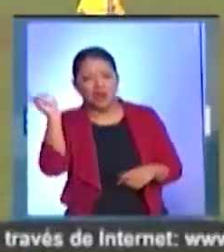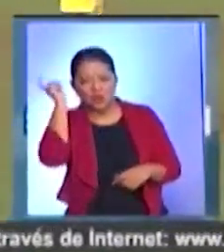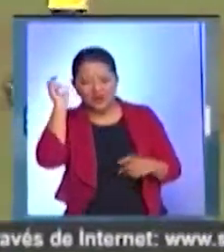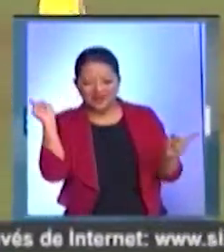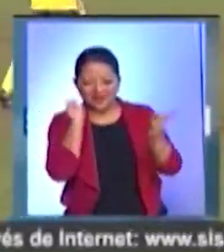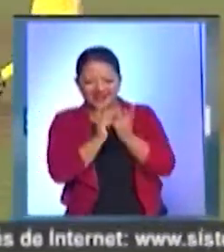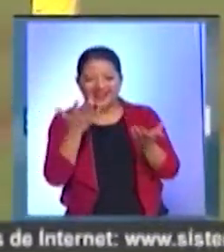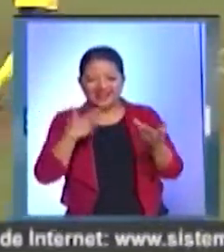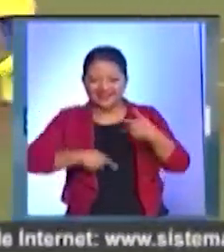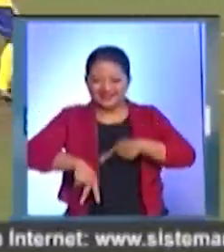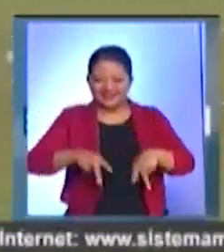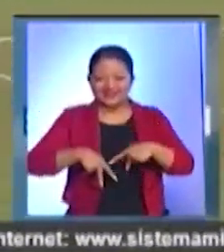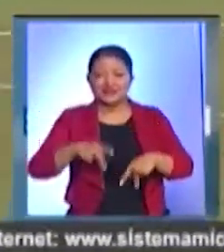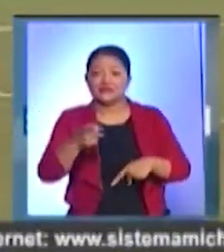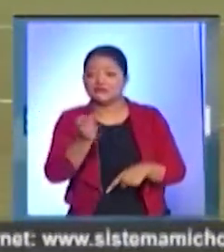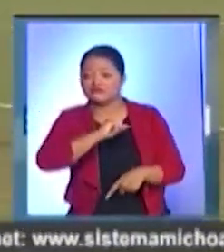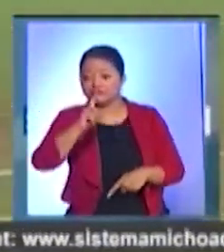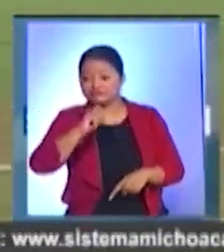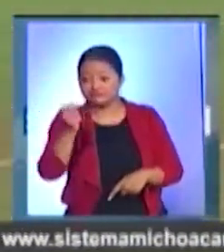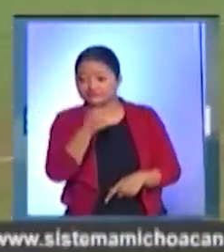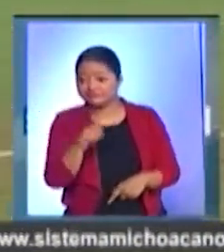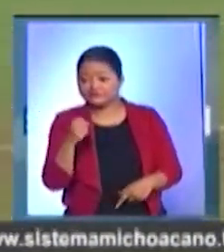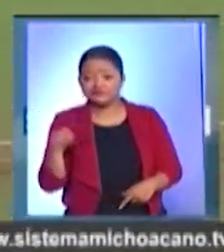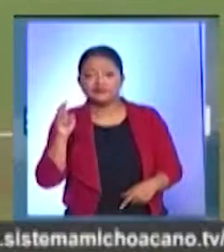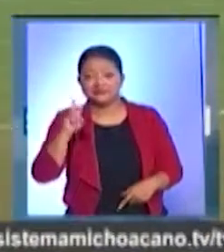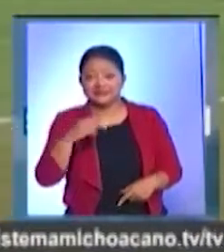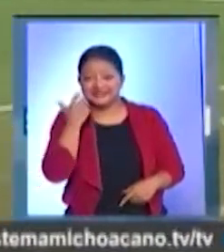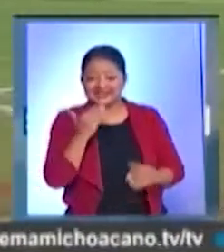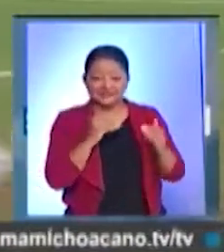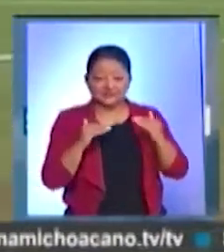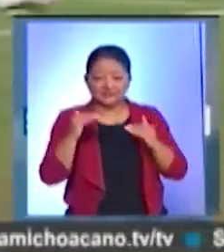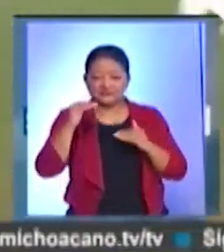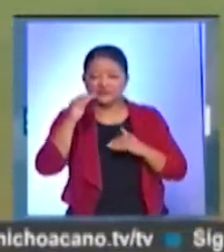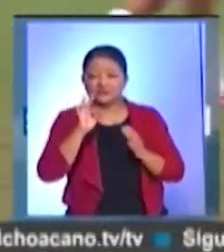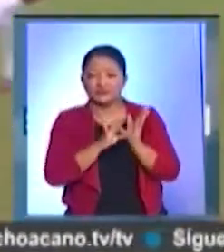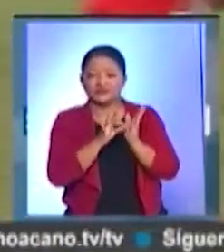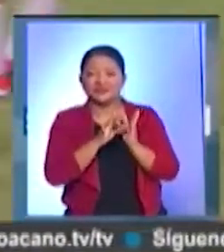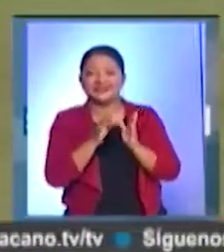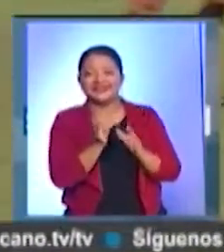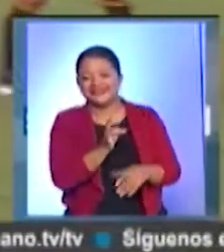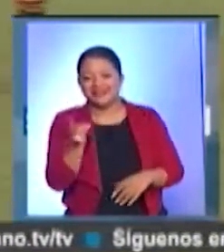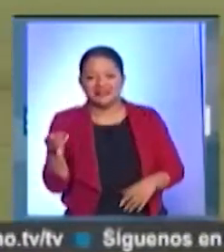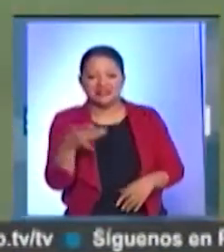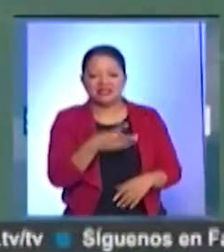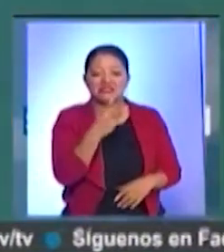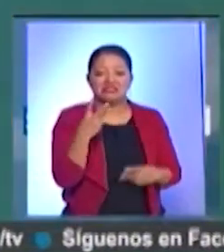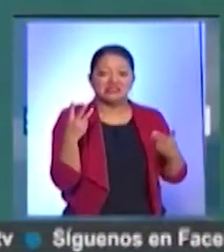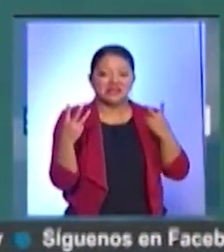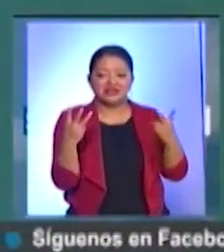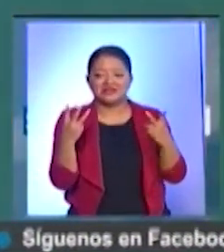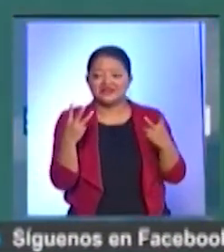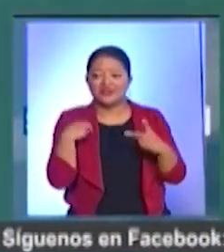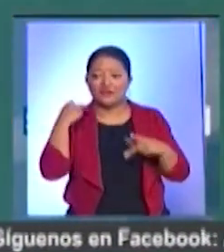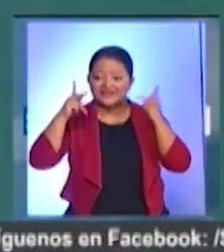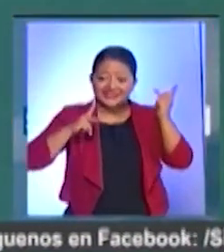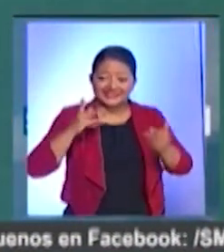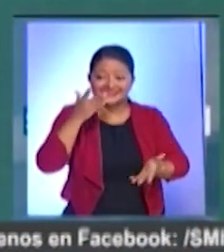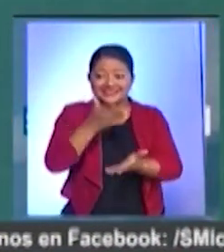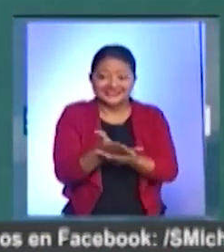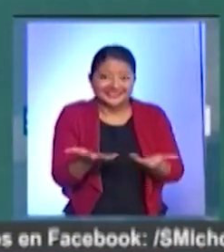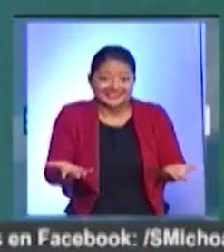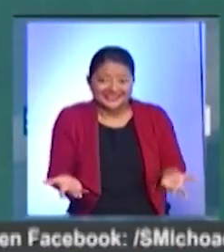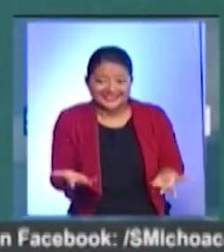escuadra que trae jugadores de alto nivel para buscar el ascenso y les lograron ganar de visitantes tres por dos han hecho todos los jugadores que tenemos aquí